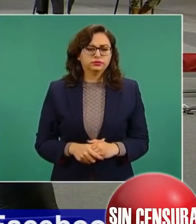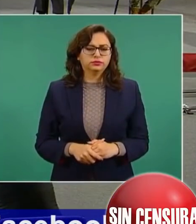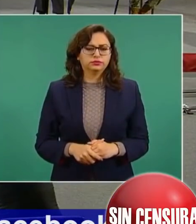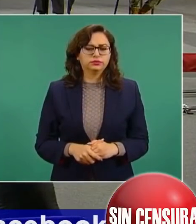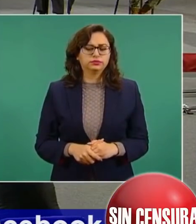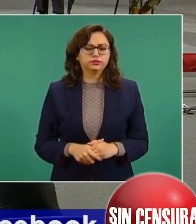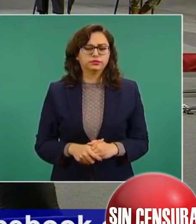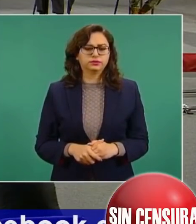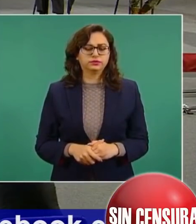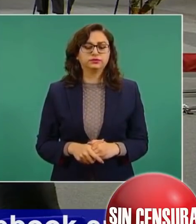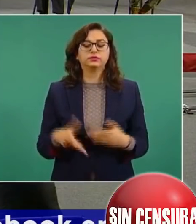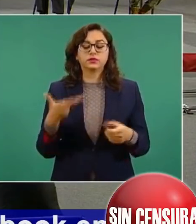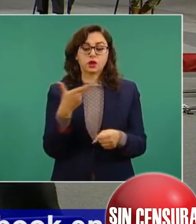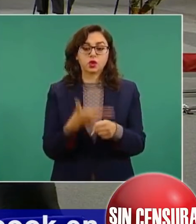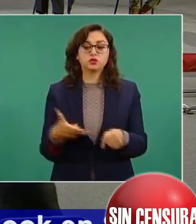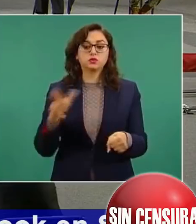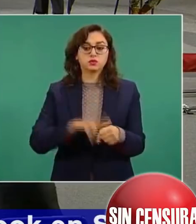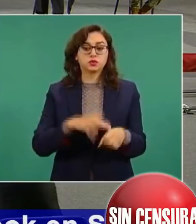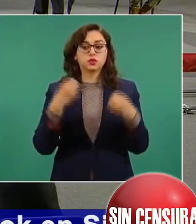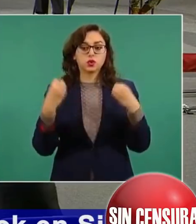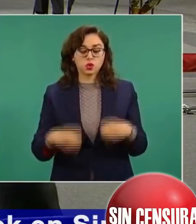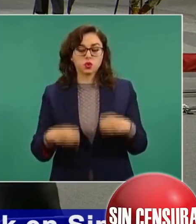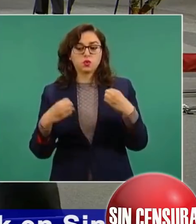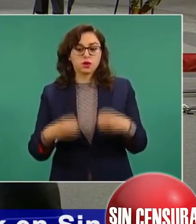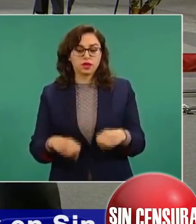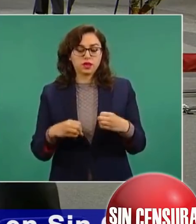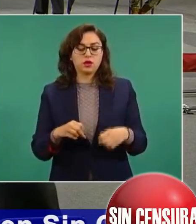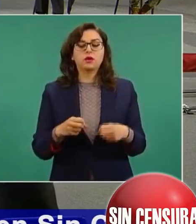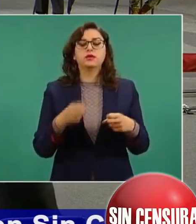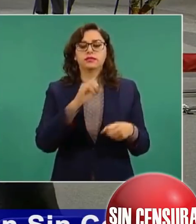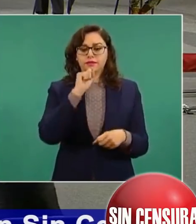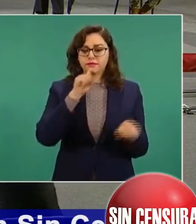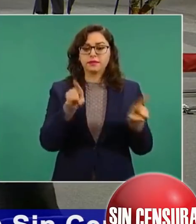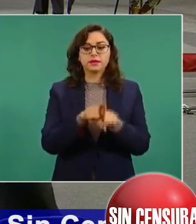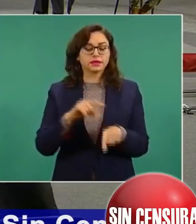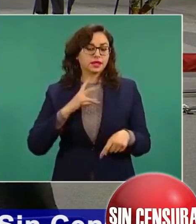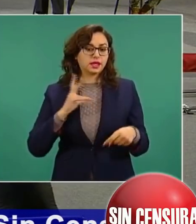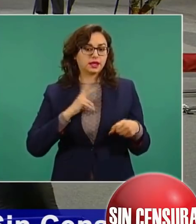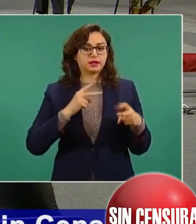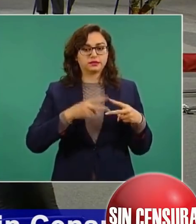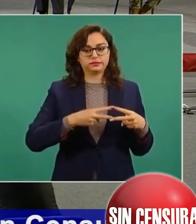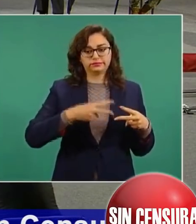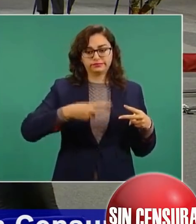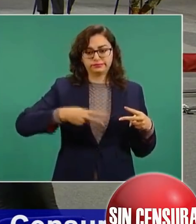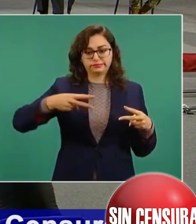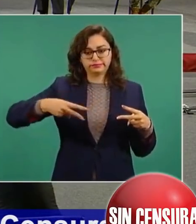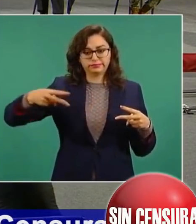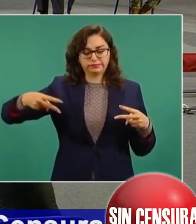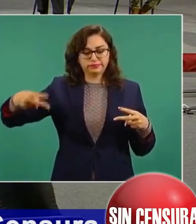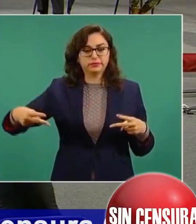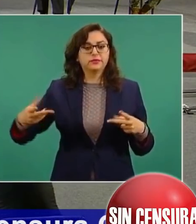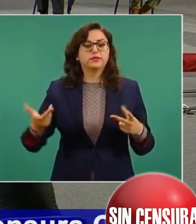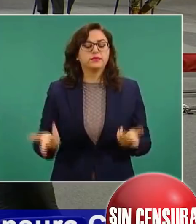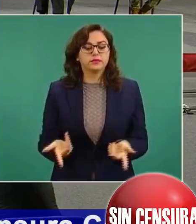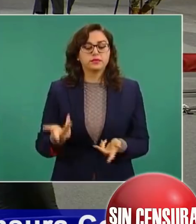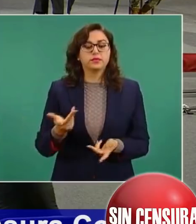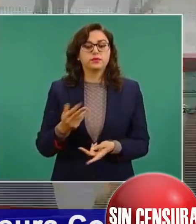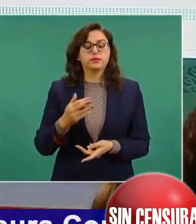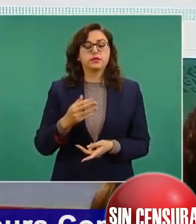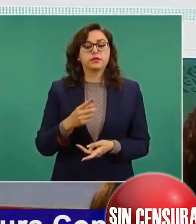Siguiente. Y la hospitalización se mostrará de esta manera, como hemos comentado varias veces. Cabe